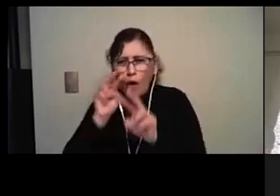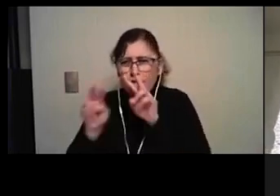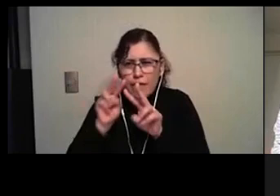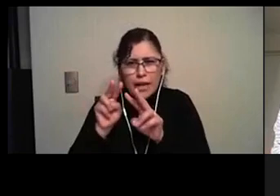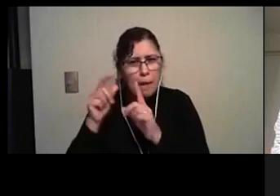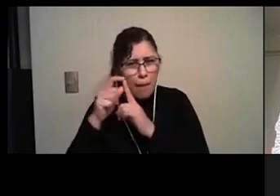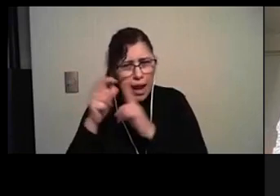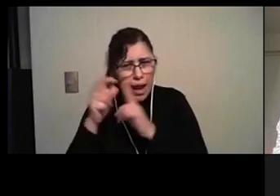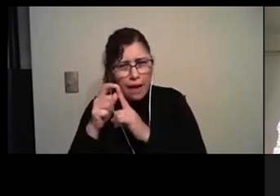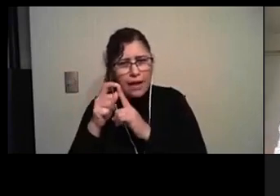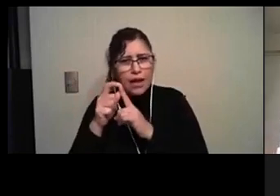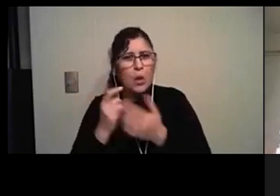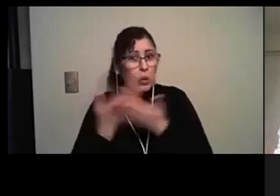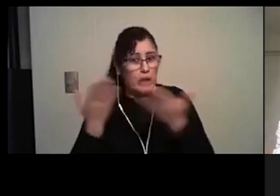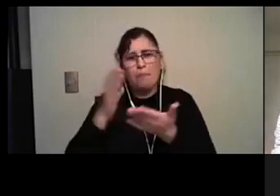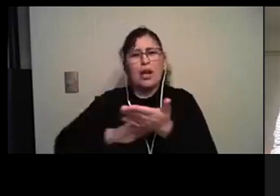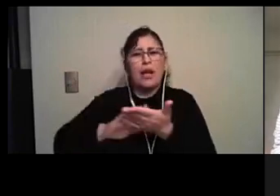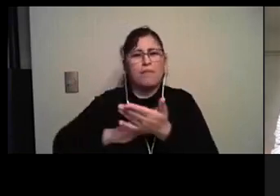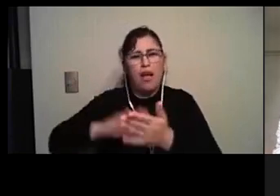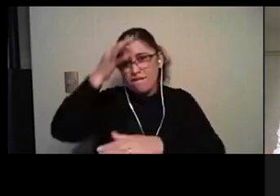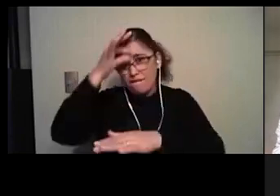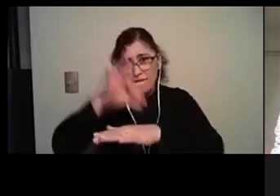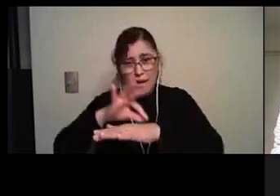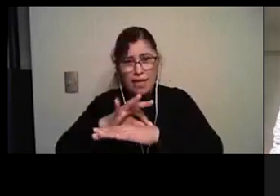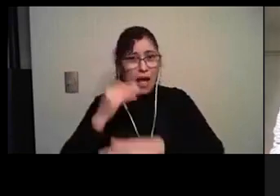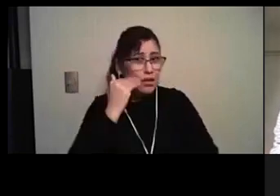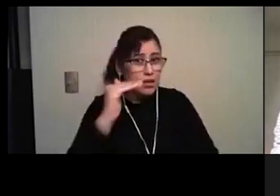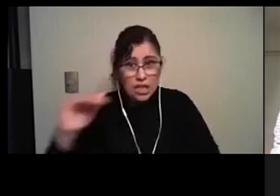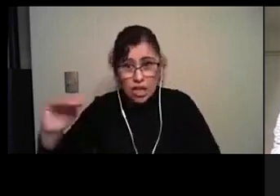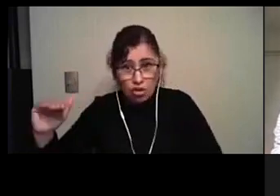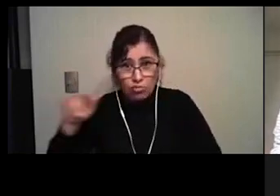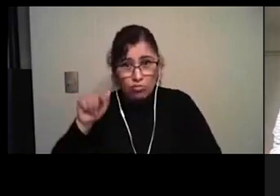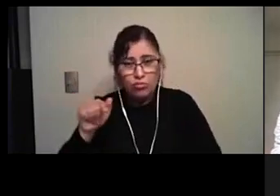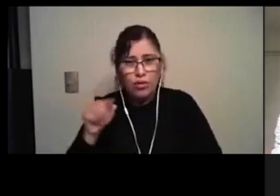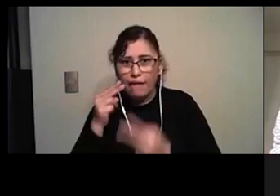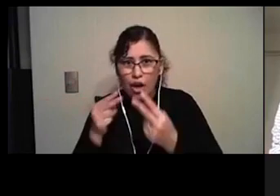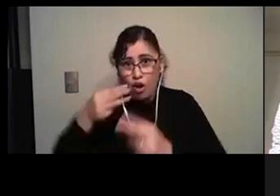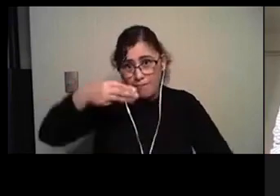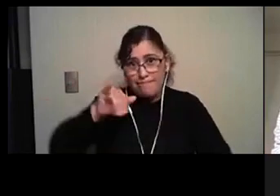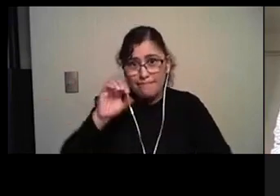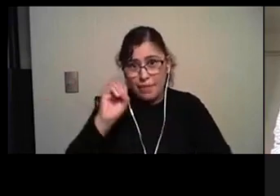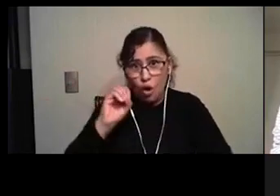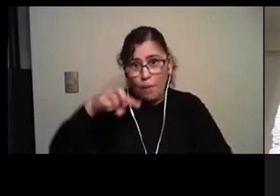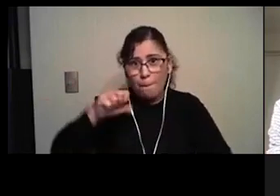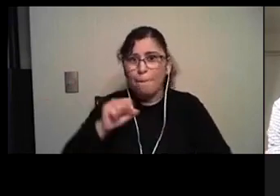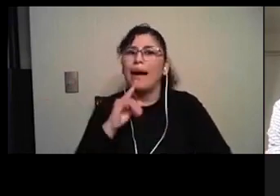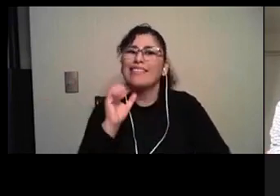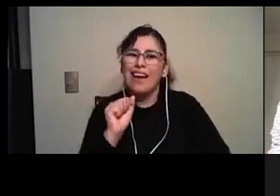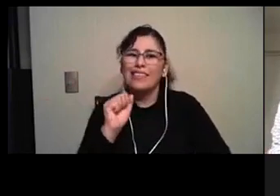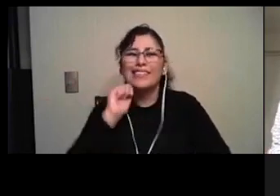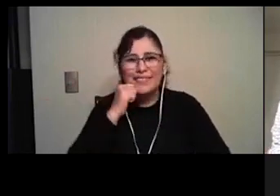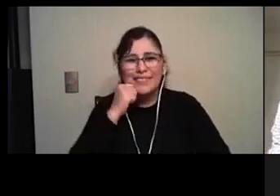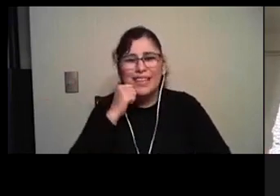alguna patología extraña, que generalmente se vean en el área infantil, ya, y digan miopatía, generalmente está asociada a